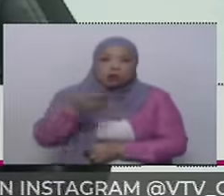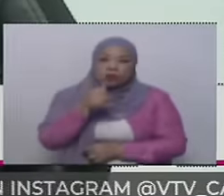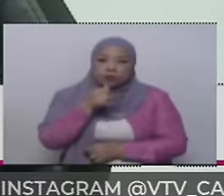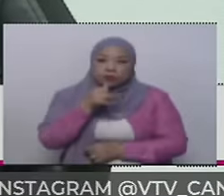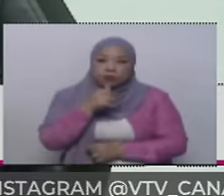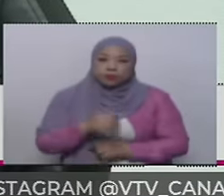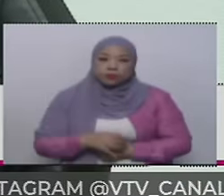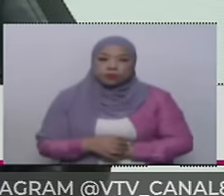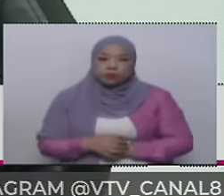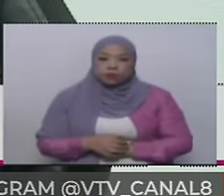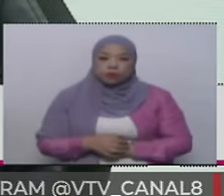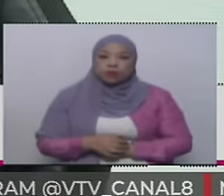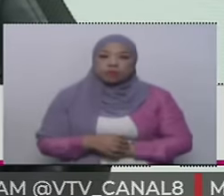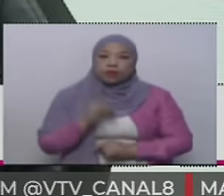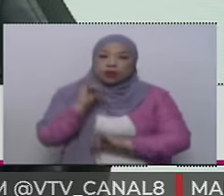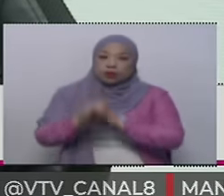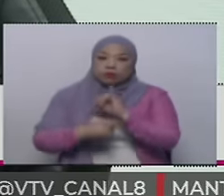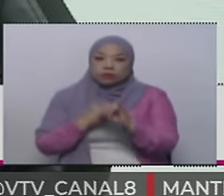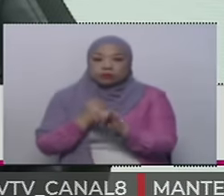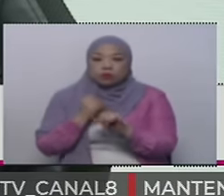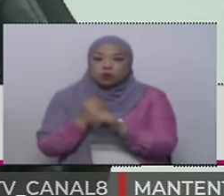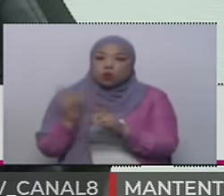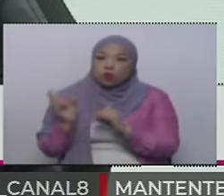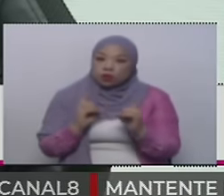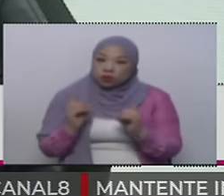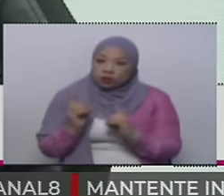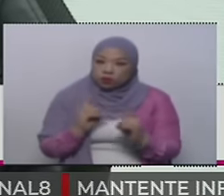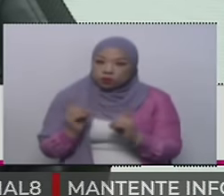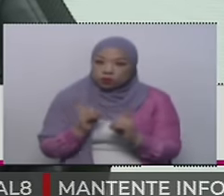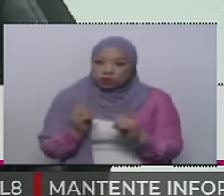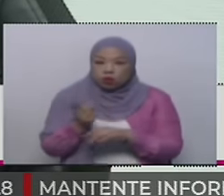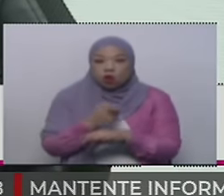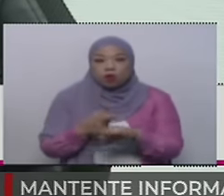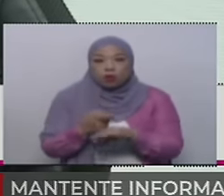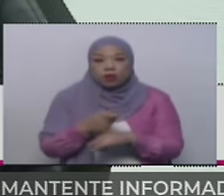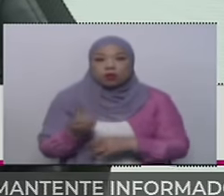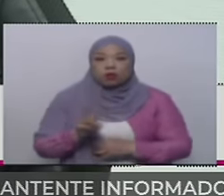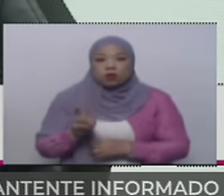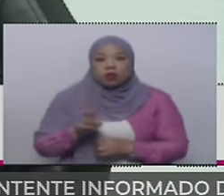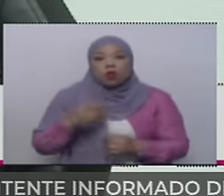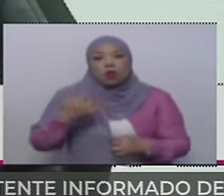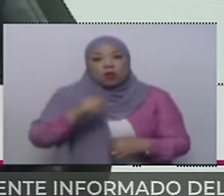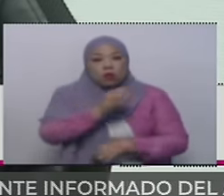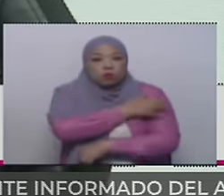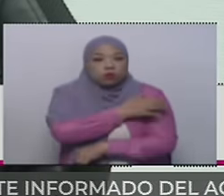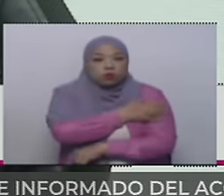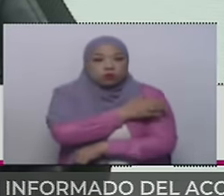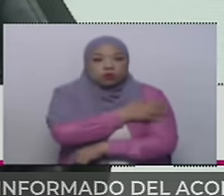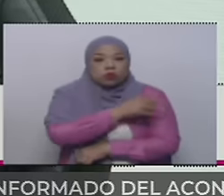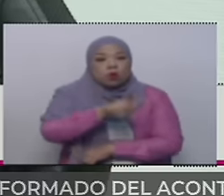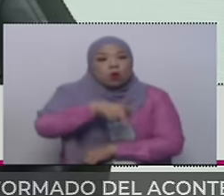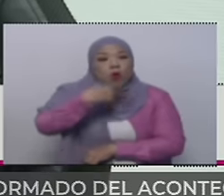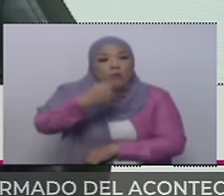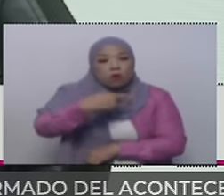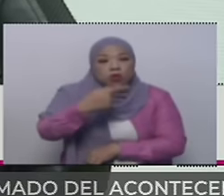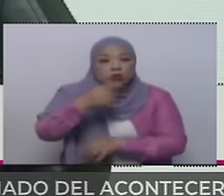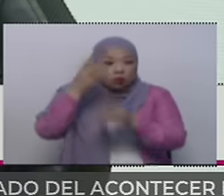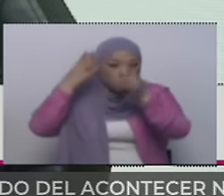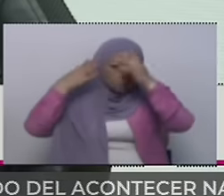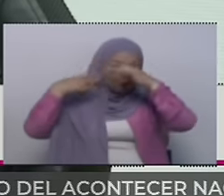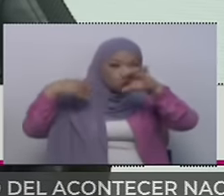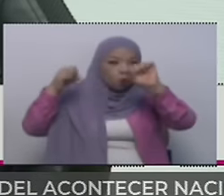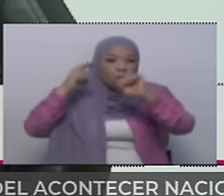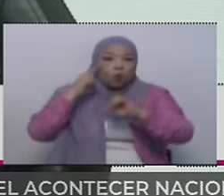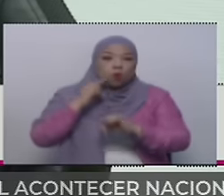corporaciones de medios internacionales: los llamados a diálogo del gobierno de Venezuela con la oposición, una diplomacia bolivariana que incluso se puede ver hacia adentro,